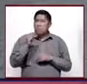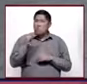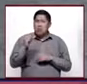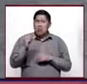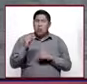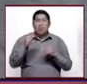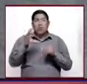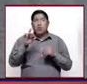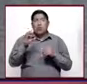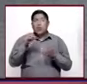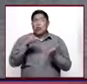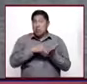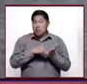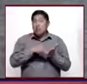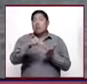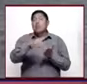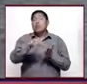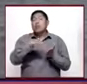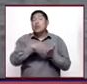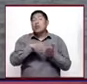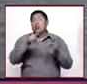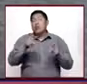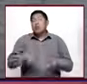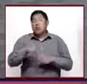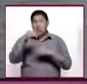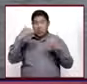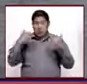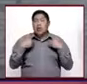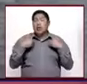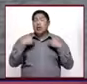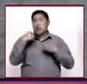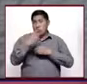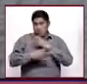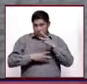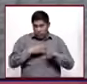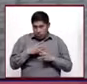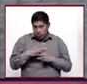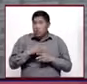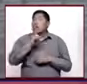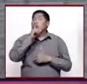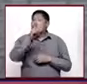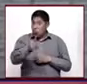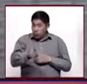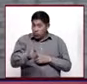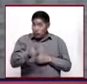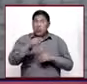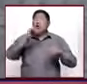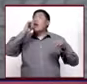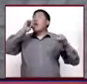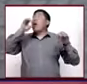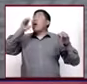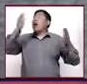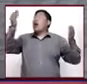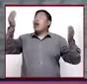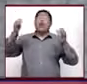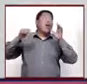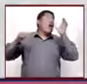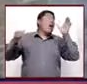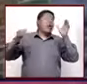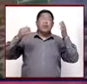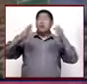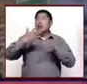los 80 mil millones de habitantes que tiene el planeta. De seguro, el grito del Canillita quedará para el